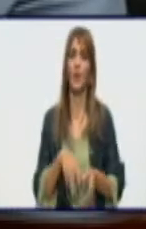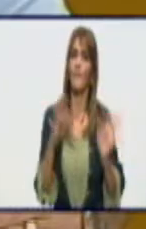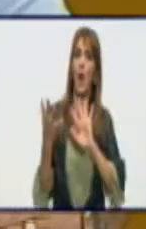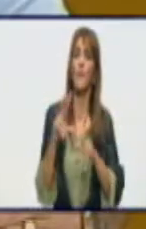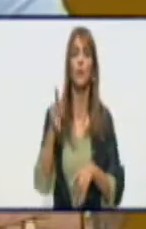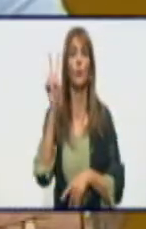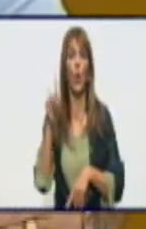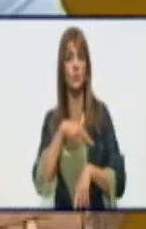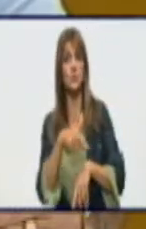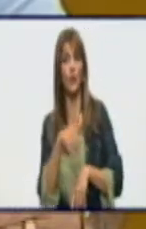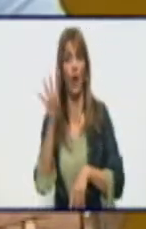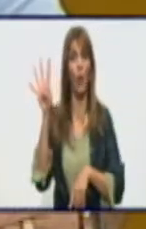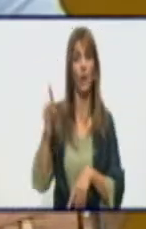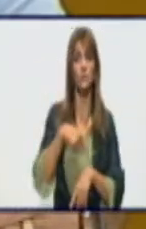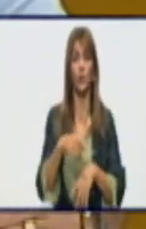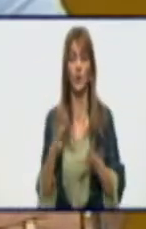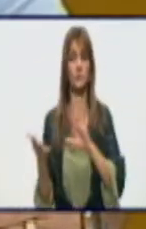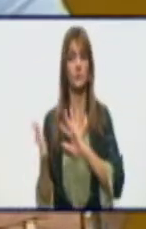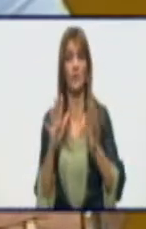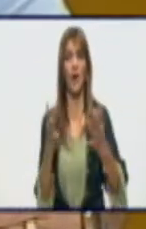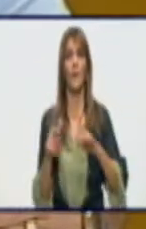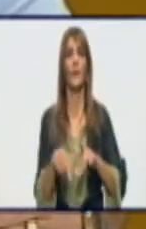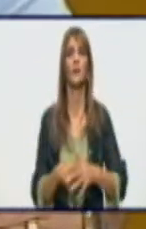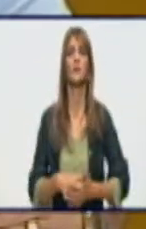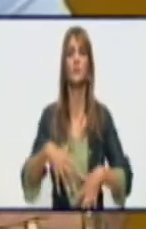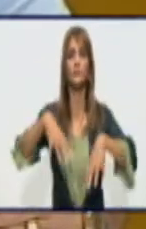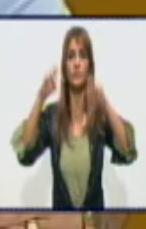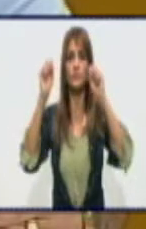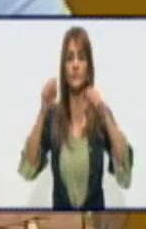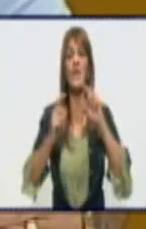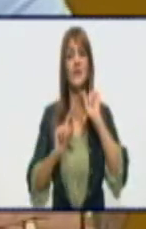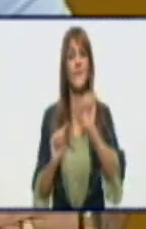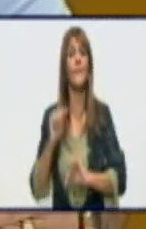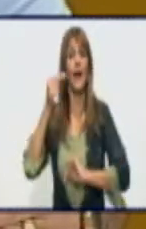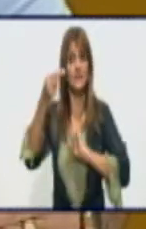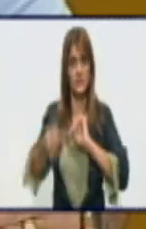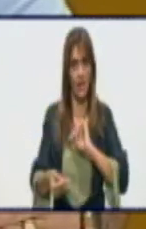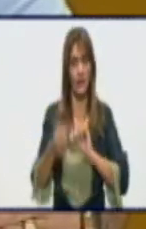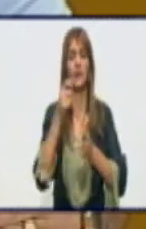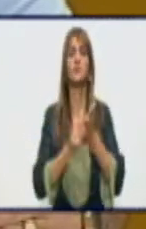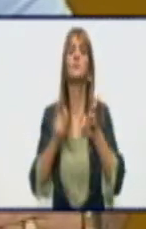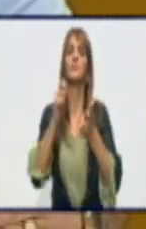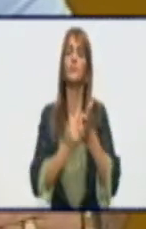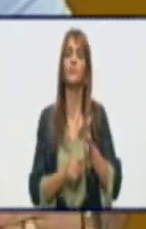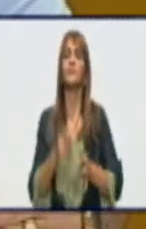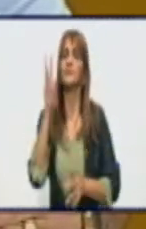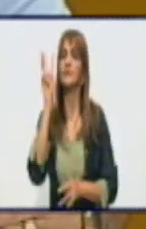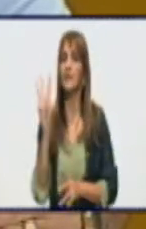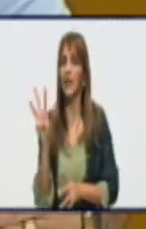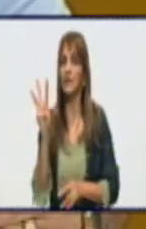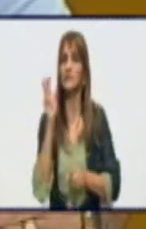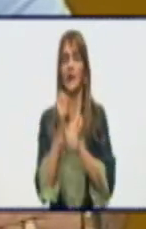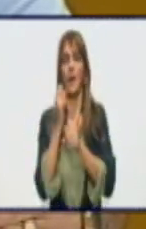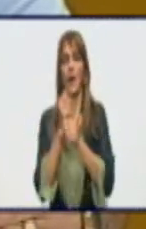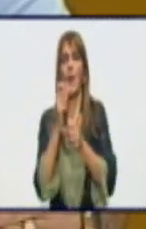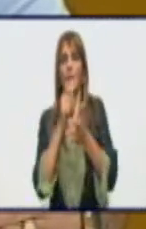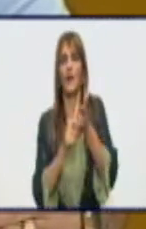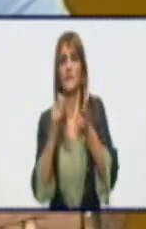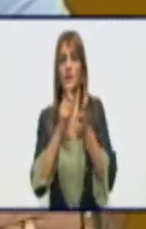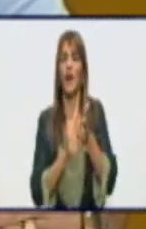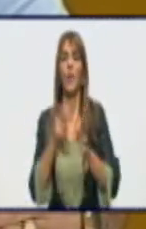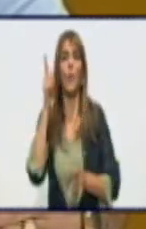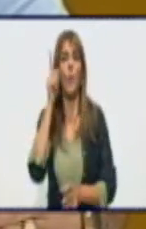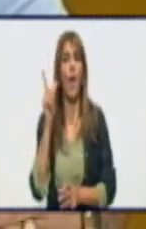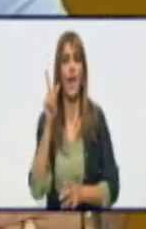más, en el caso de los transformadores de la subestación. Y para mañana hay previsto 3 vías libres, 3 trabajos planificados, en Buey Arriba,